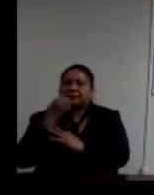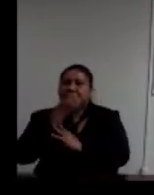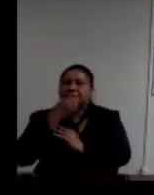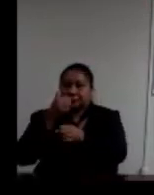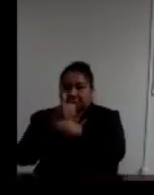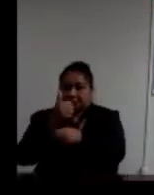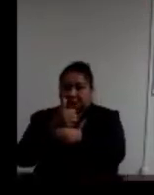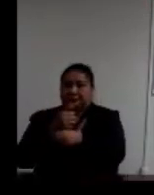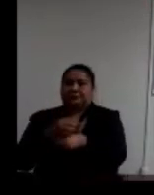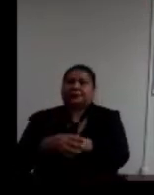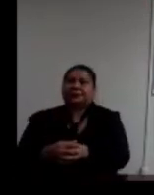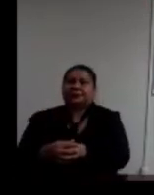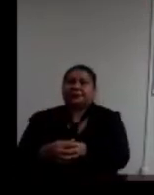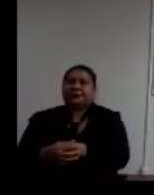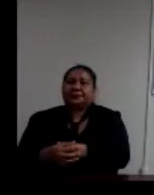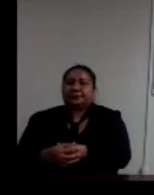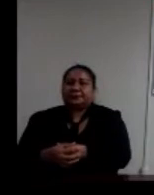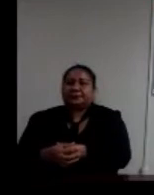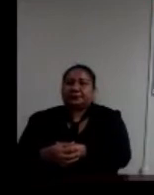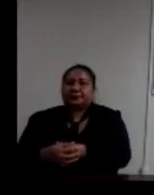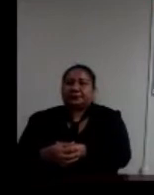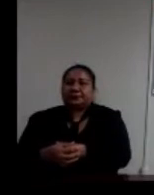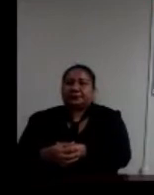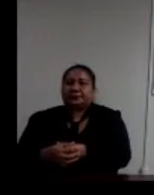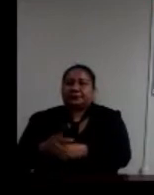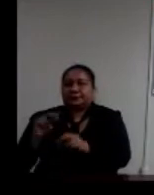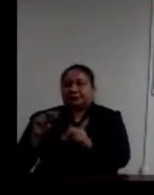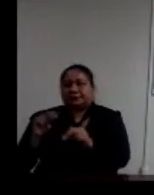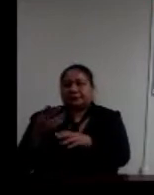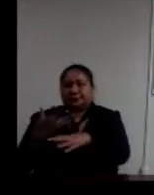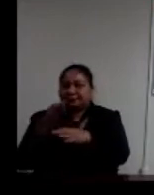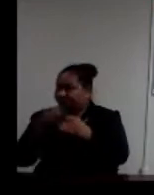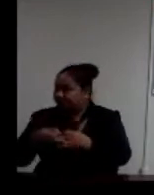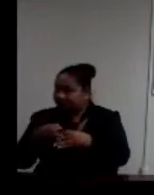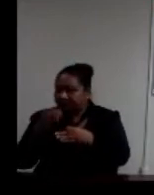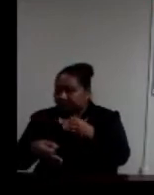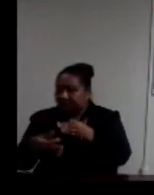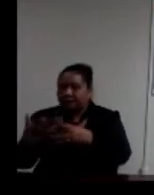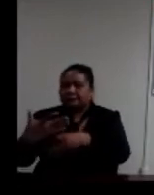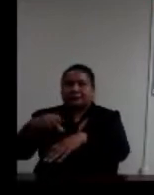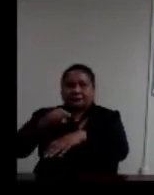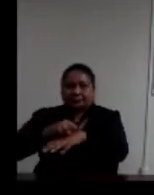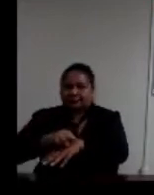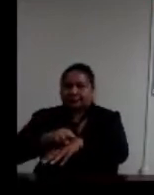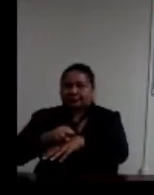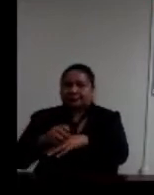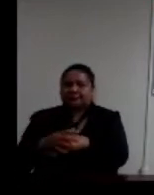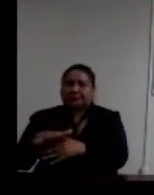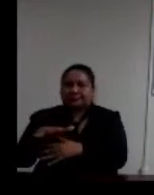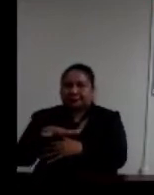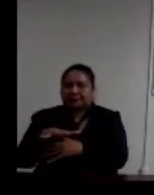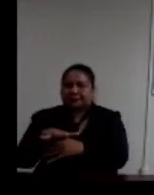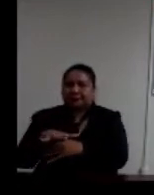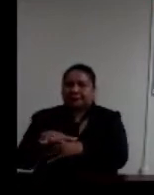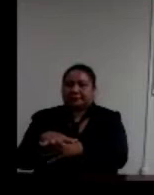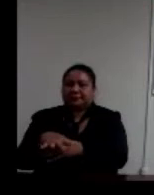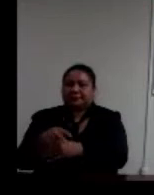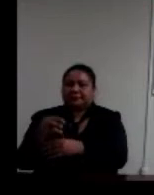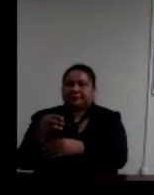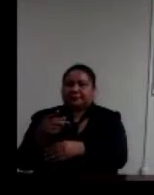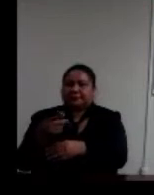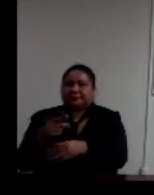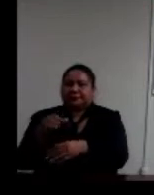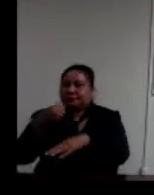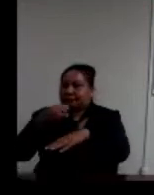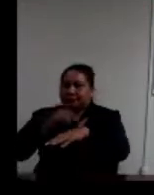primaria. Y los que no terminan la secundaria, ¿sí? Básicamente se quedan en secundaria